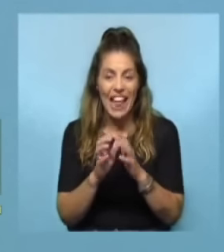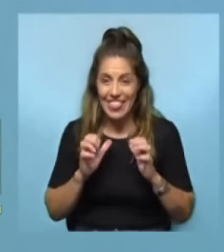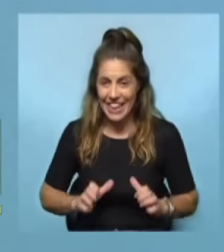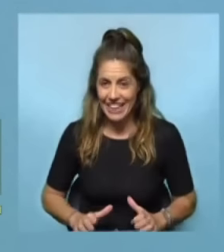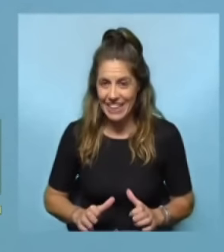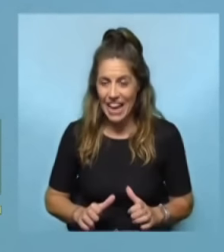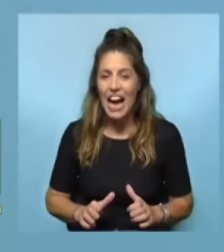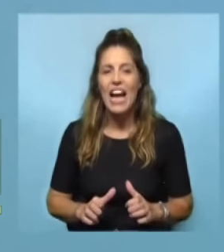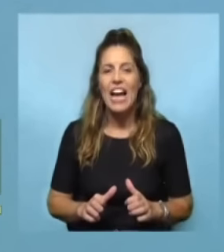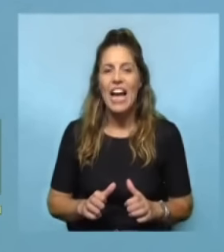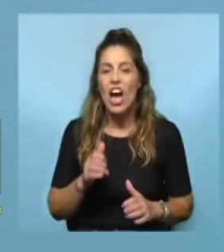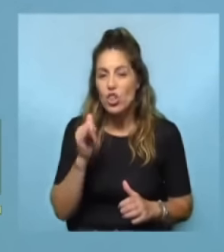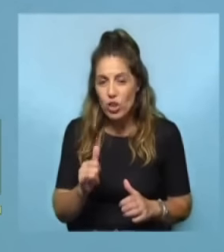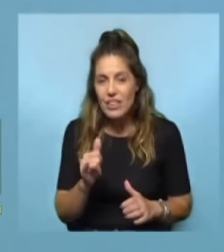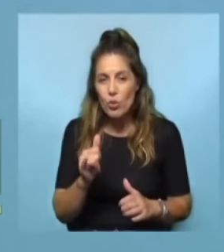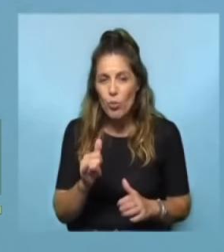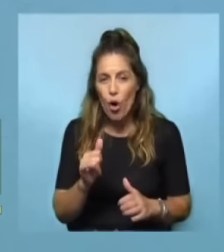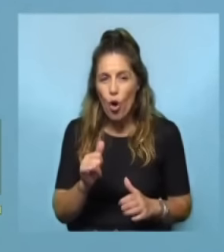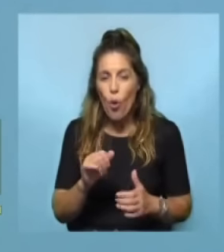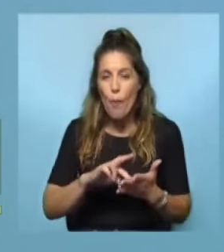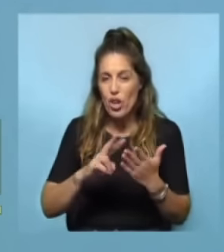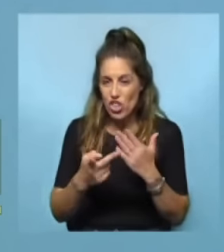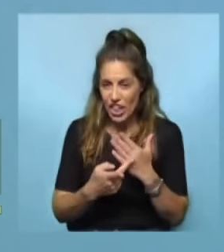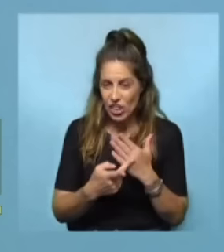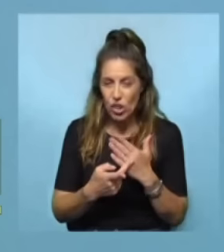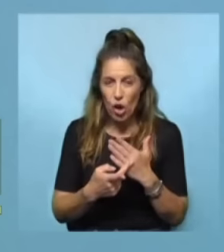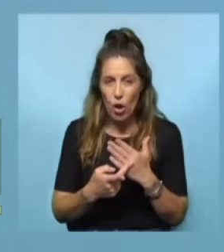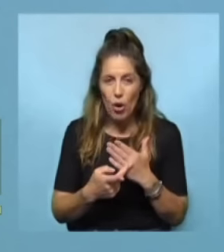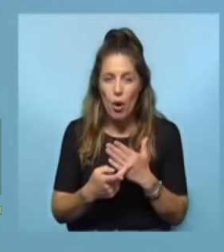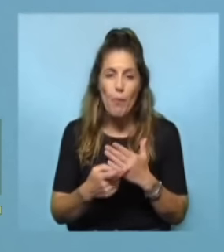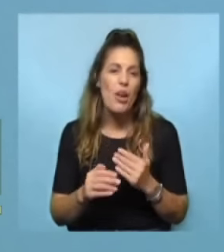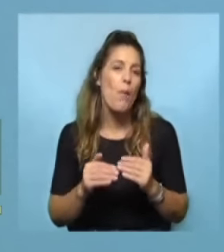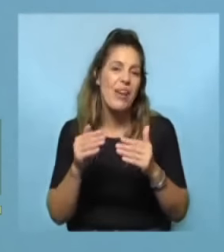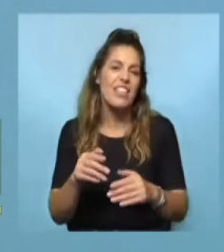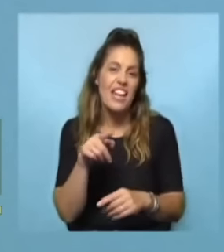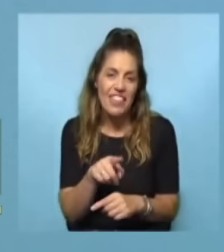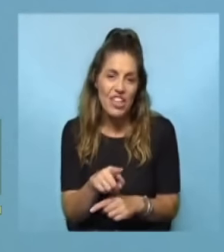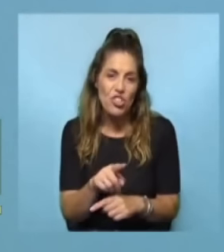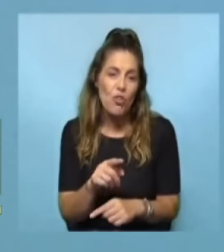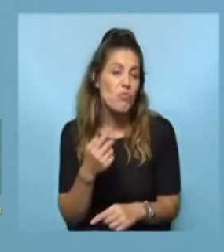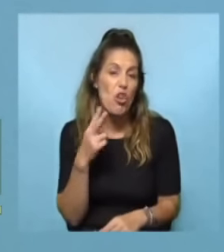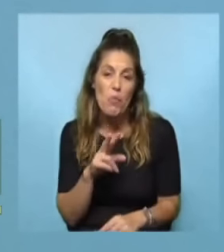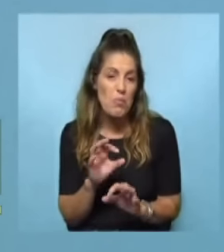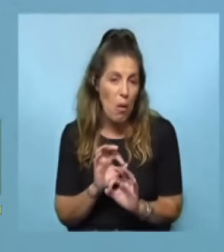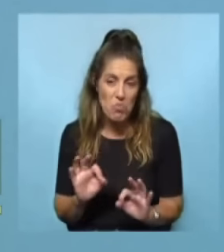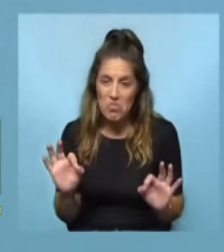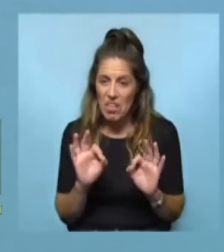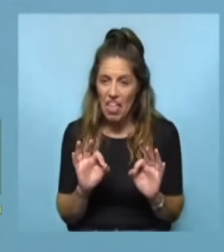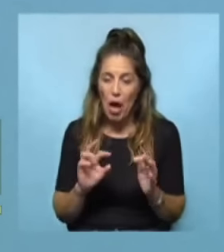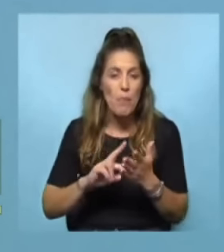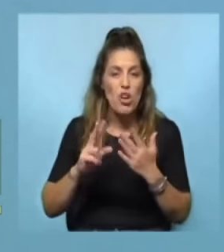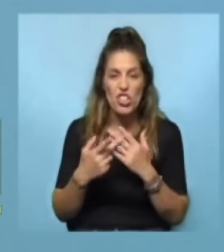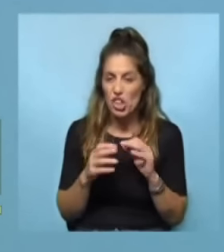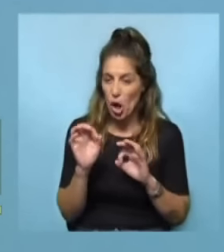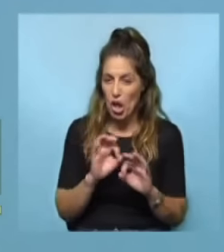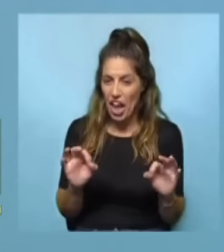sobre este proyecto pero en realidad Más allá de esa experiencia que fue lo que pudimos eh relevar No vimos ningún y